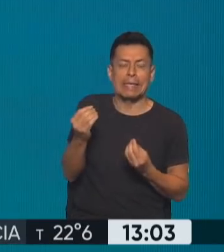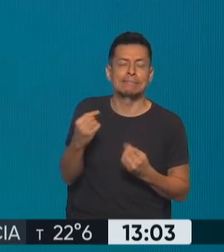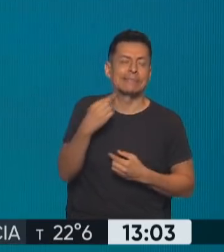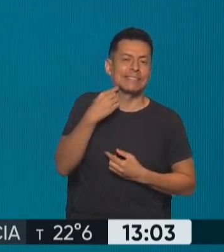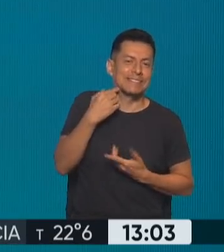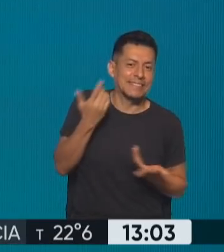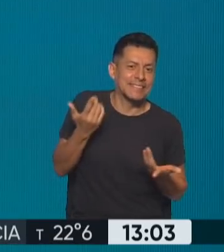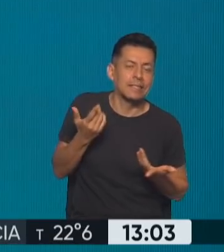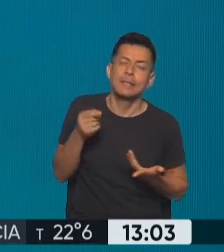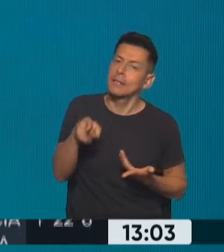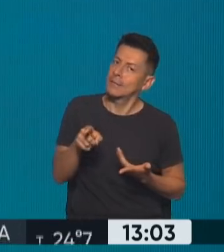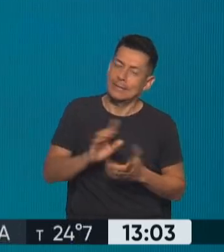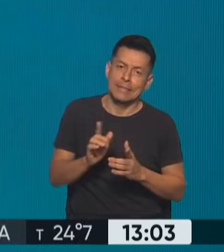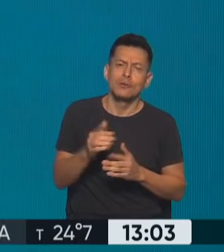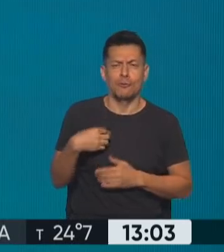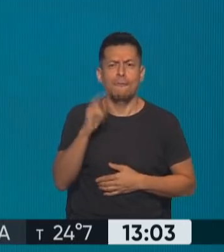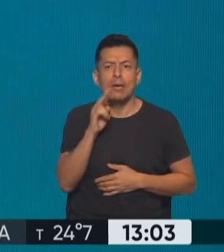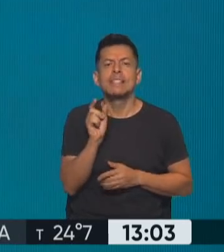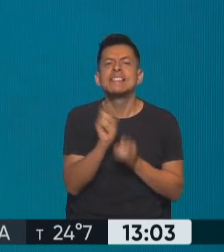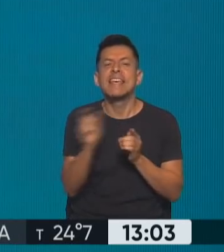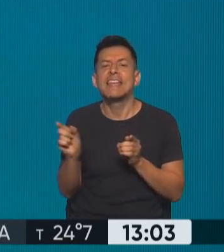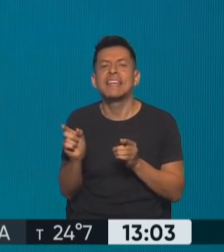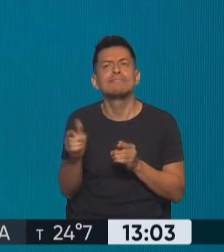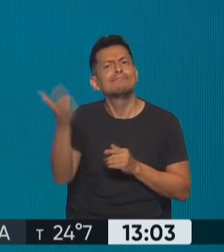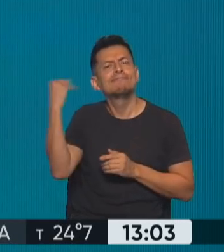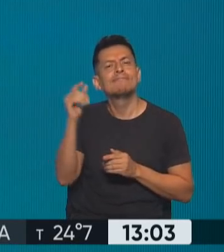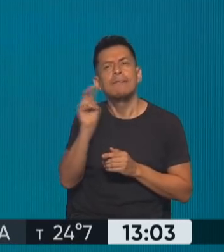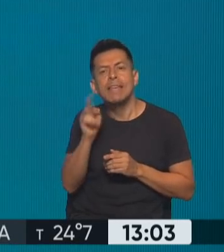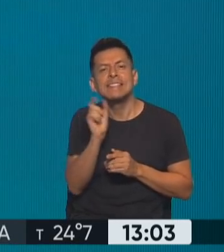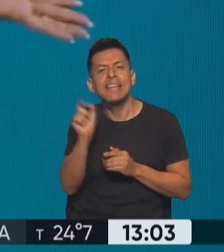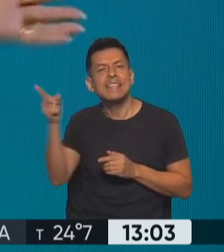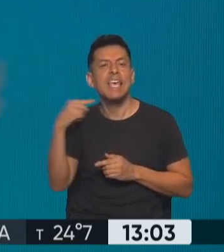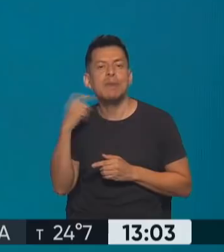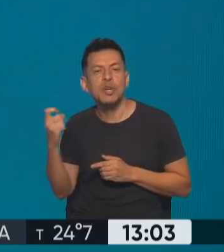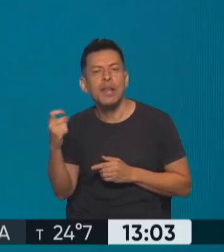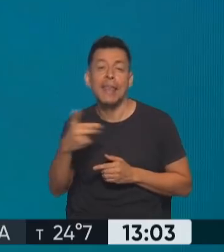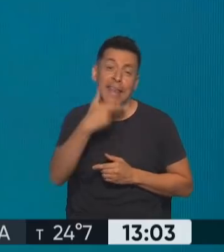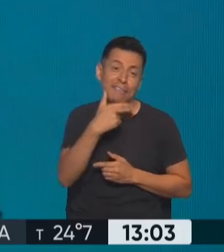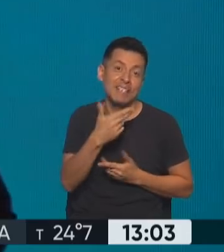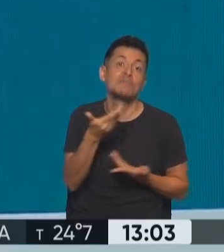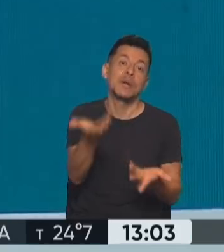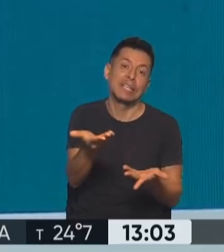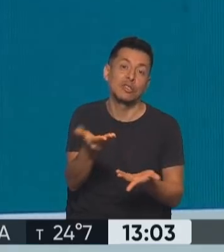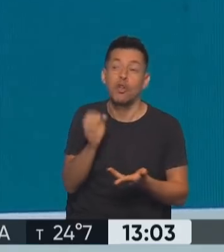Esto me viene de ver series... No, yo sé de qué me viene Jordi. Me viene de ver series españolas en Netflix.